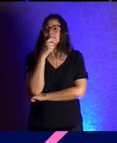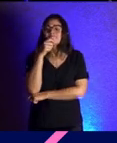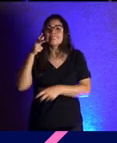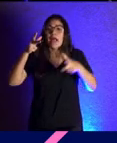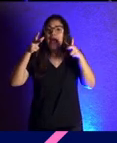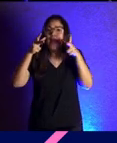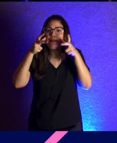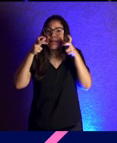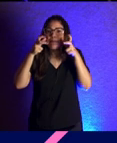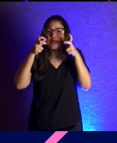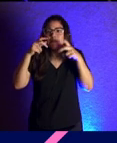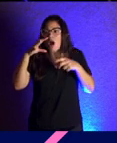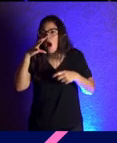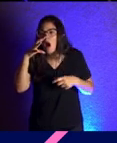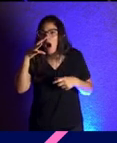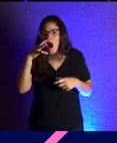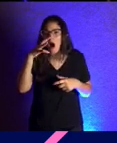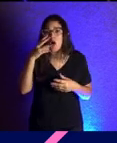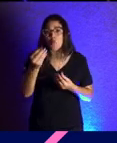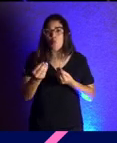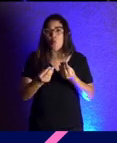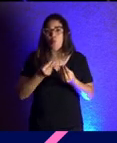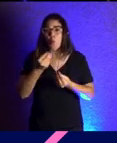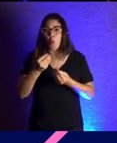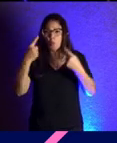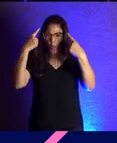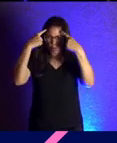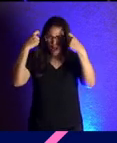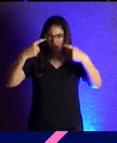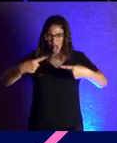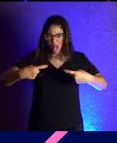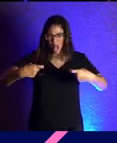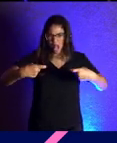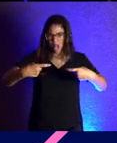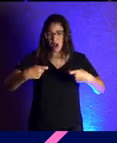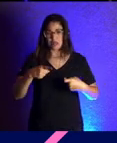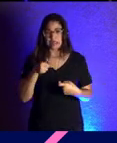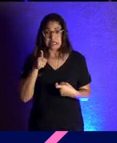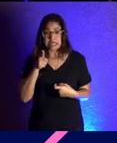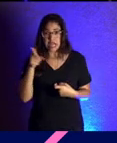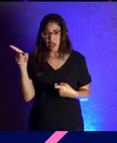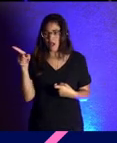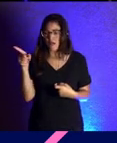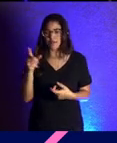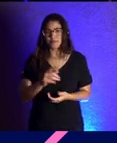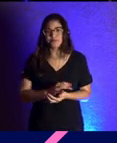cada vez las cosas que vemos con esta marcha atrás en esta plataforma